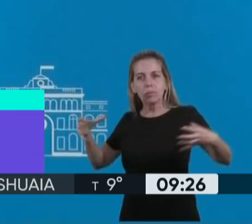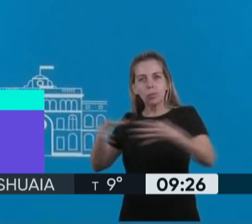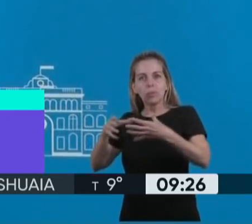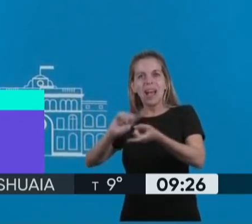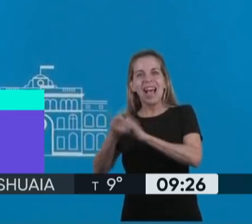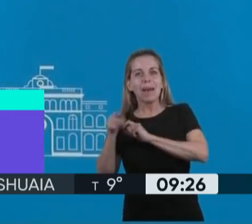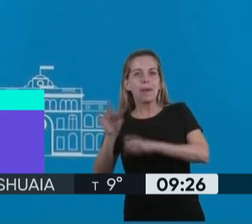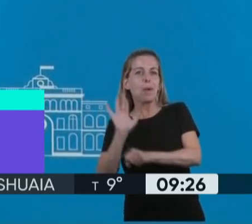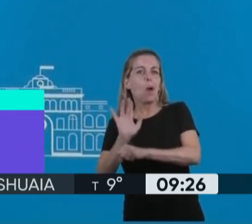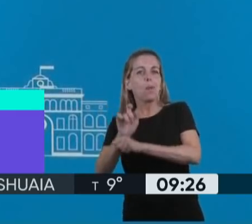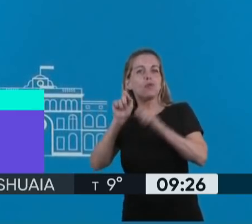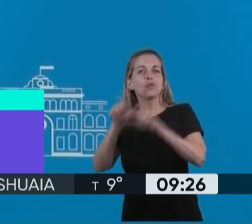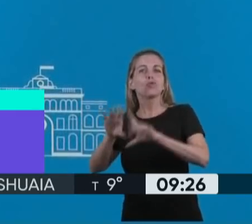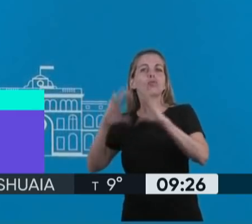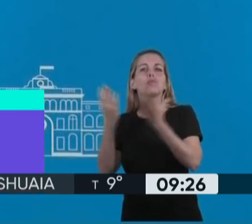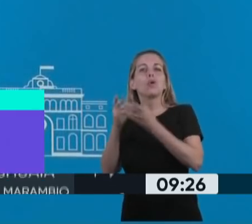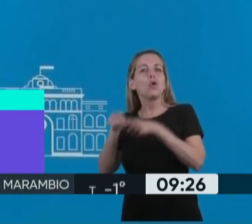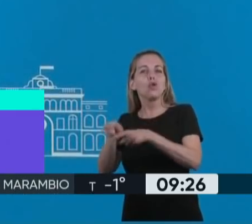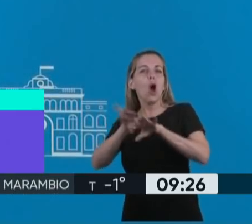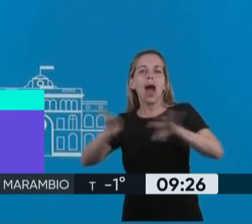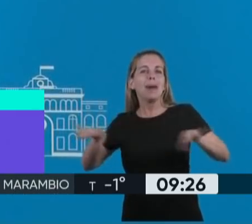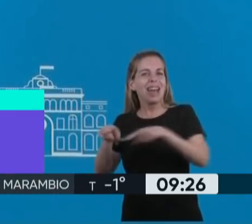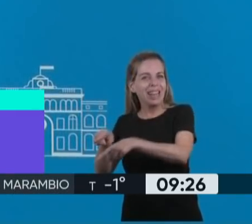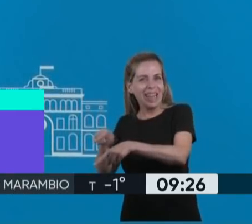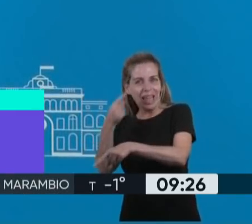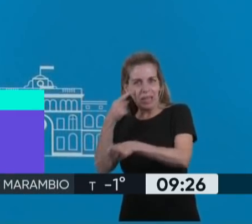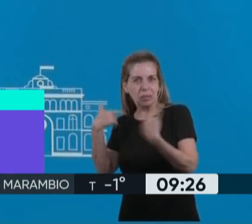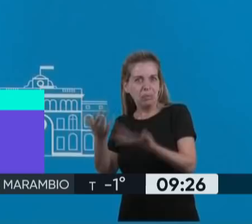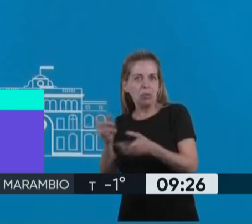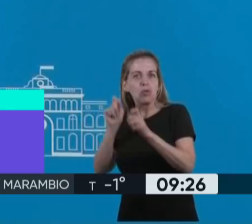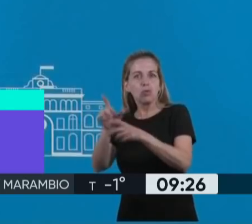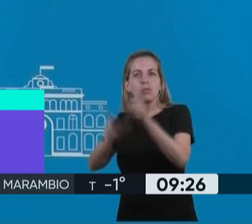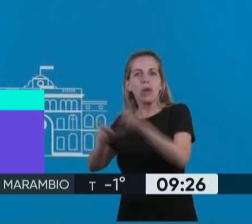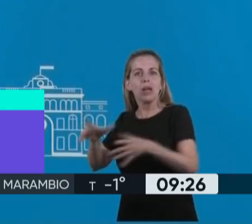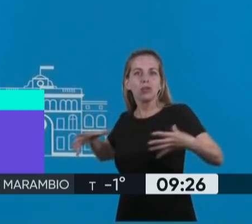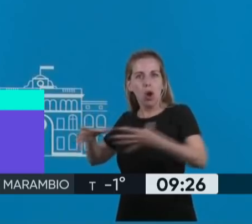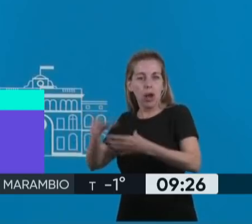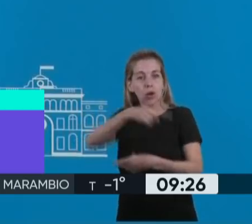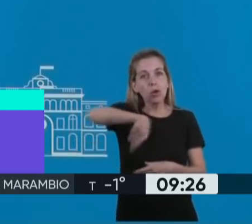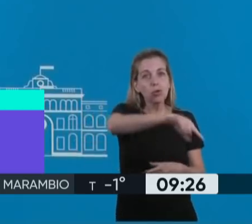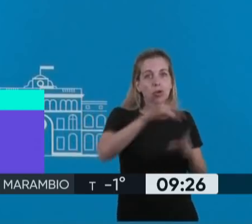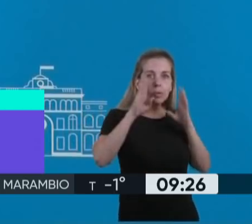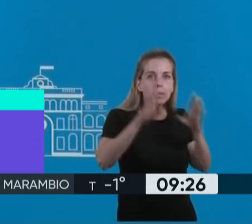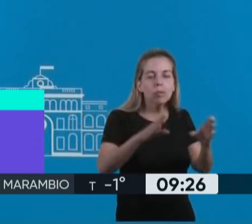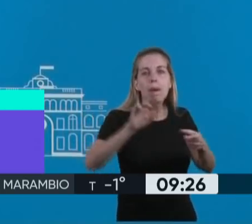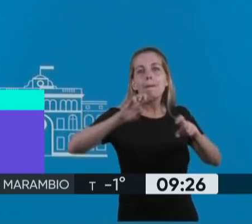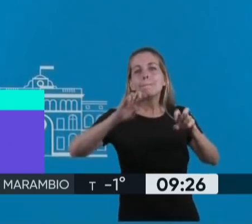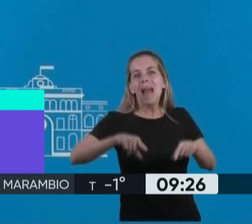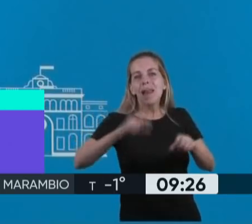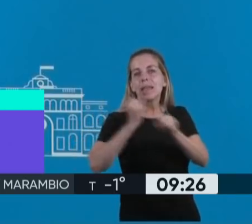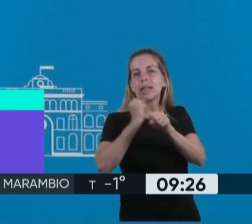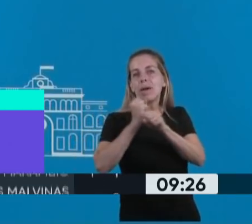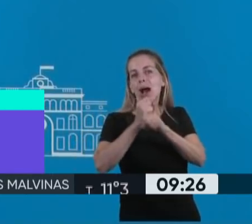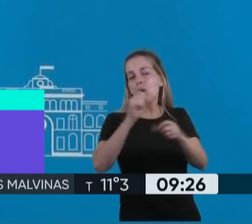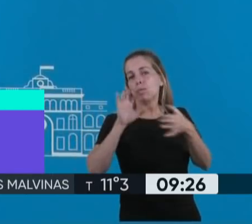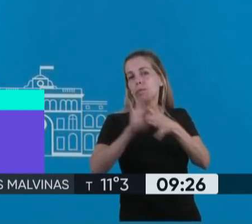propia película y le habla a su gente, digamos. Nosotros lo que llevamos adelante son políticas de Estado, y cuando llevamos adelante políticas de Estado como gobierno,